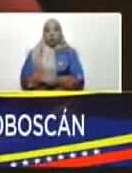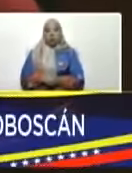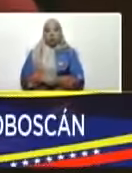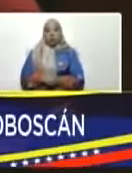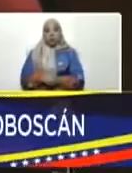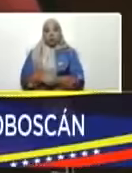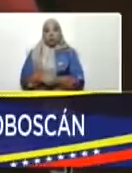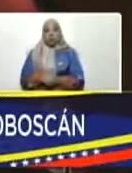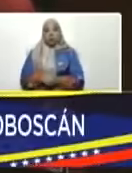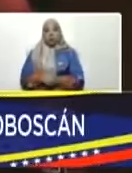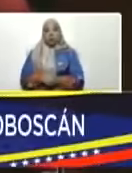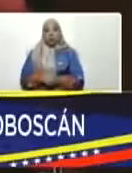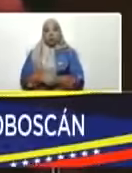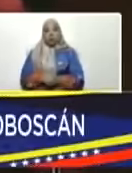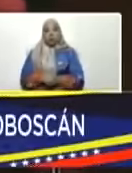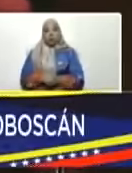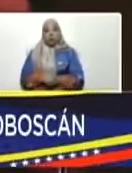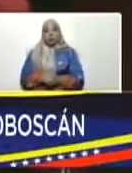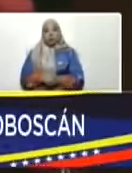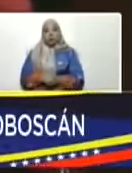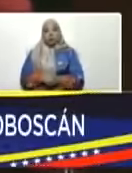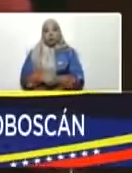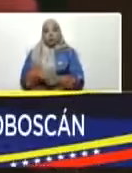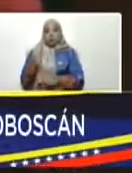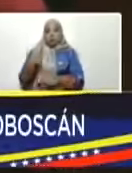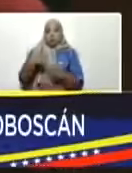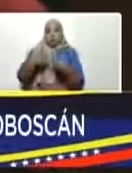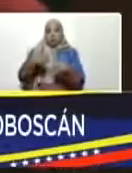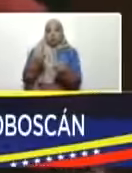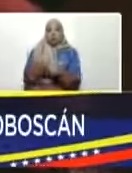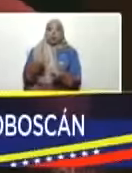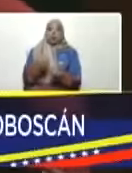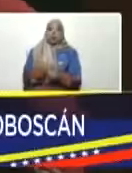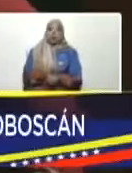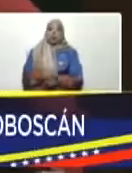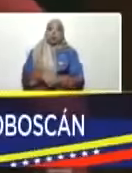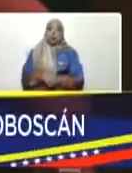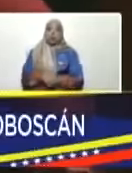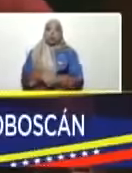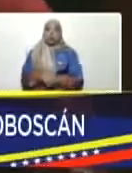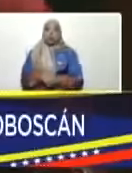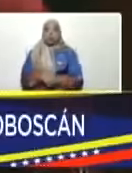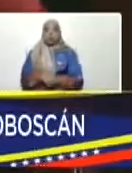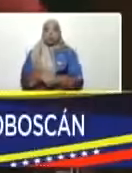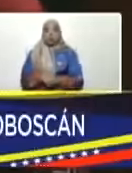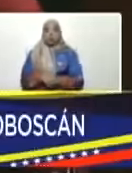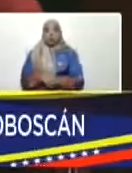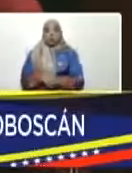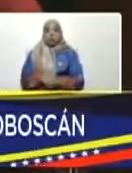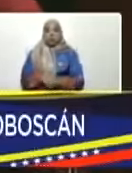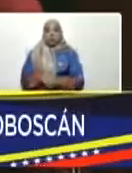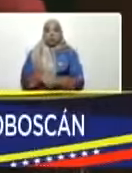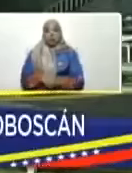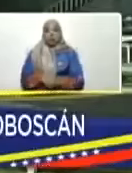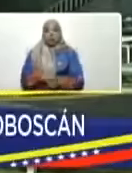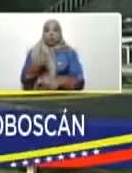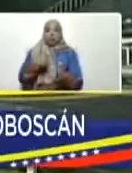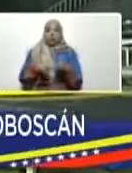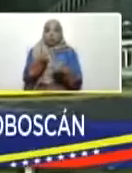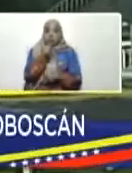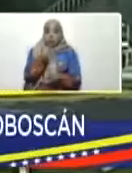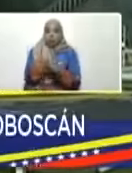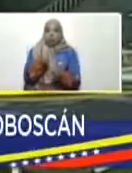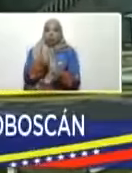yo? La planta deshidratadora. Deshidratadora. Deshidratadora. ¿Deshidrata qué? deshidrata el crudo. El